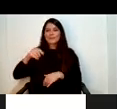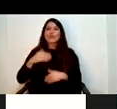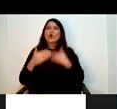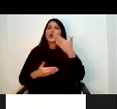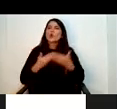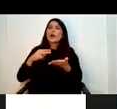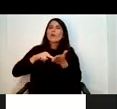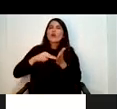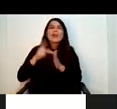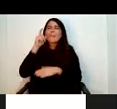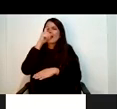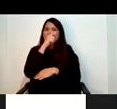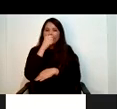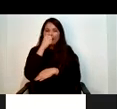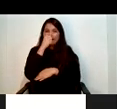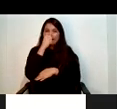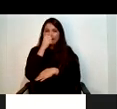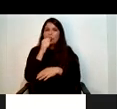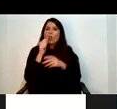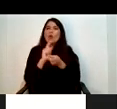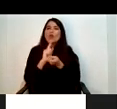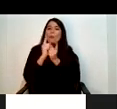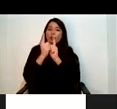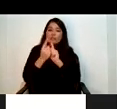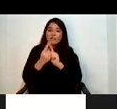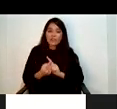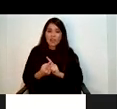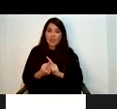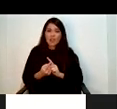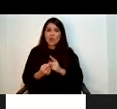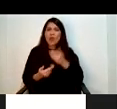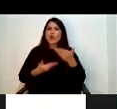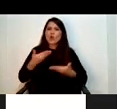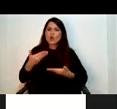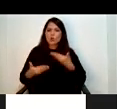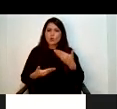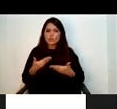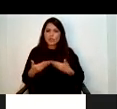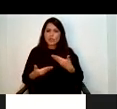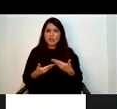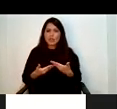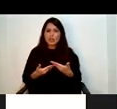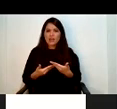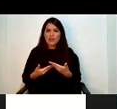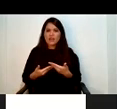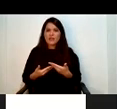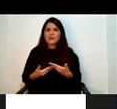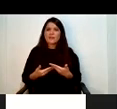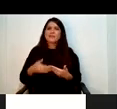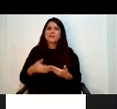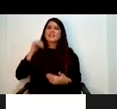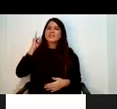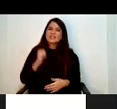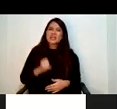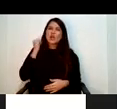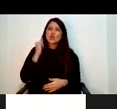tan importante? Porque cuando queremos modificar una conducta problemática, tenemos que contar sí o sí